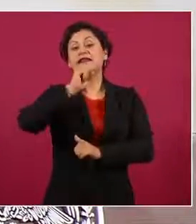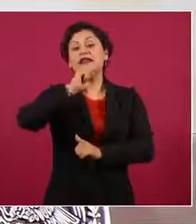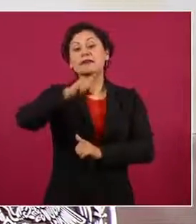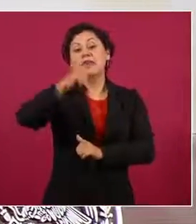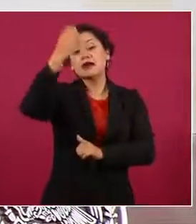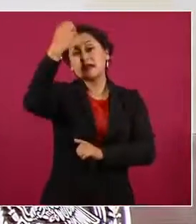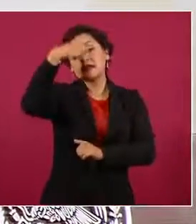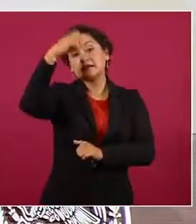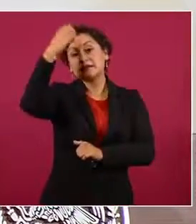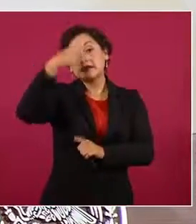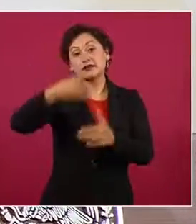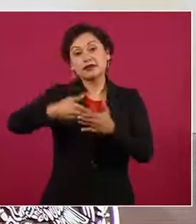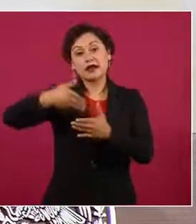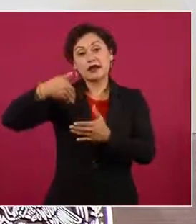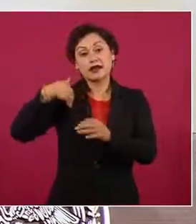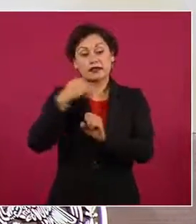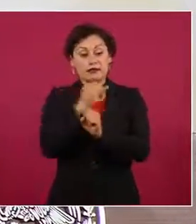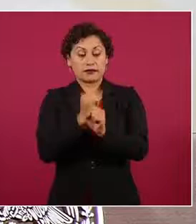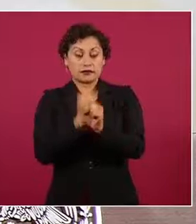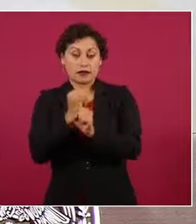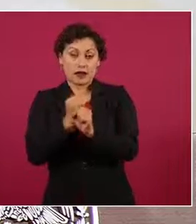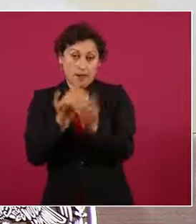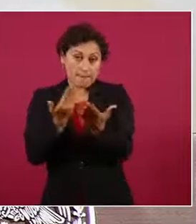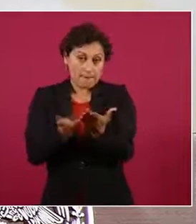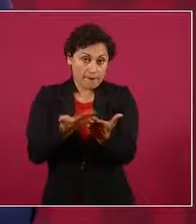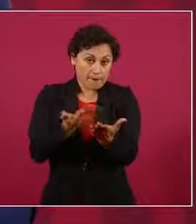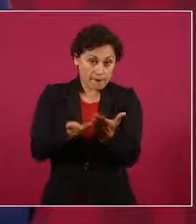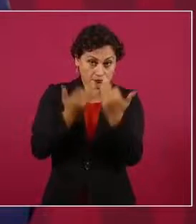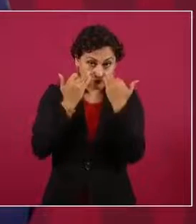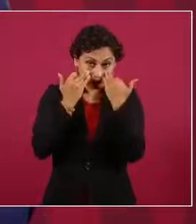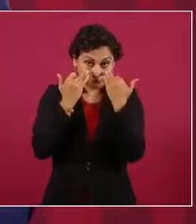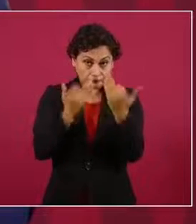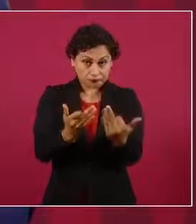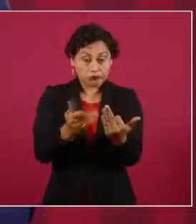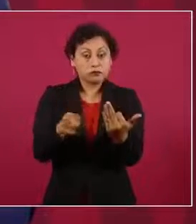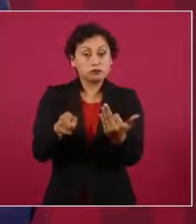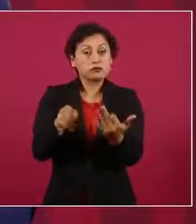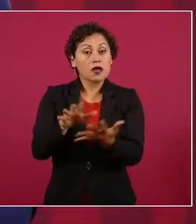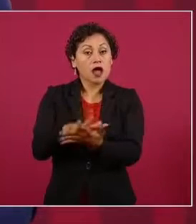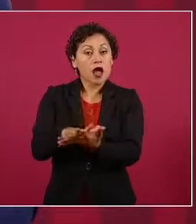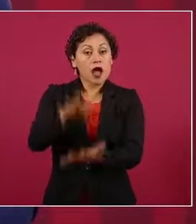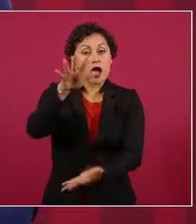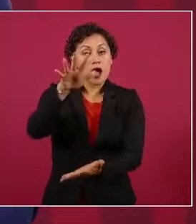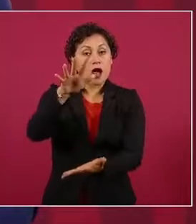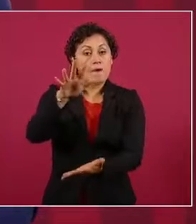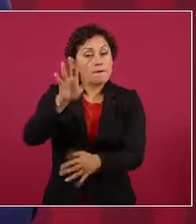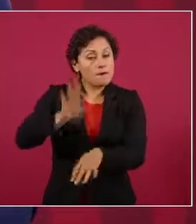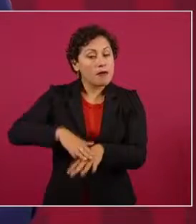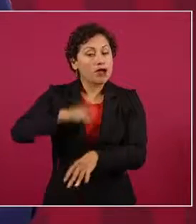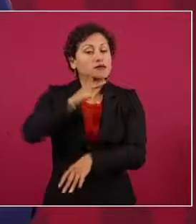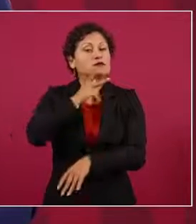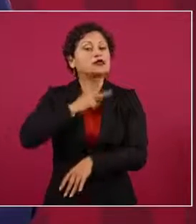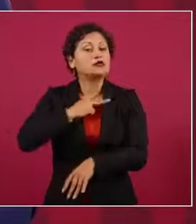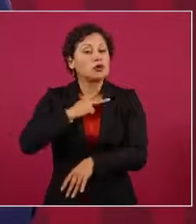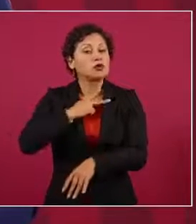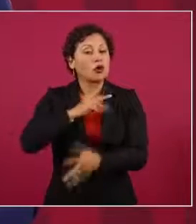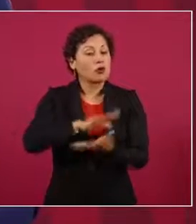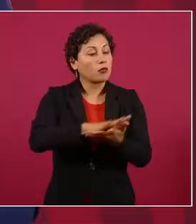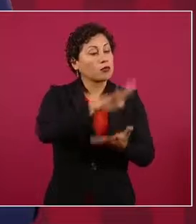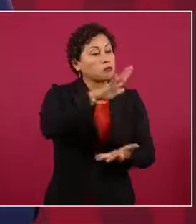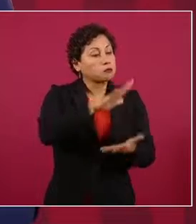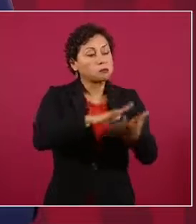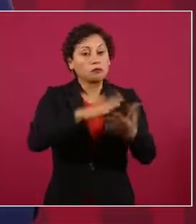de exploración demuestre tener más petróleo, más cantidad de